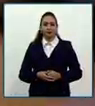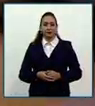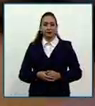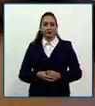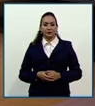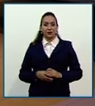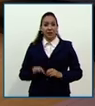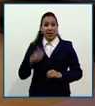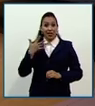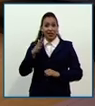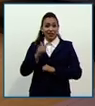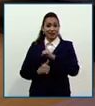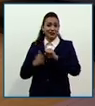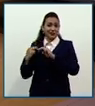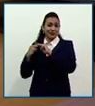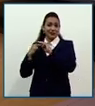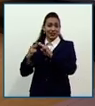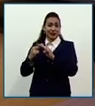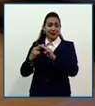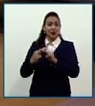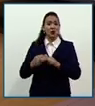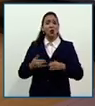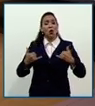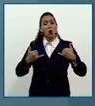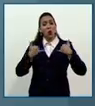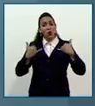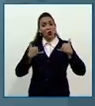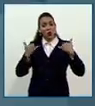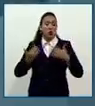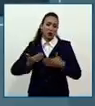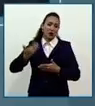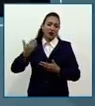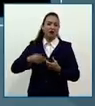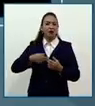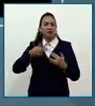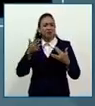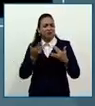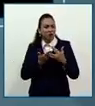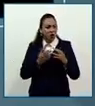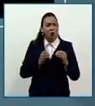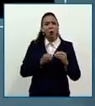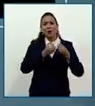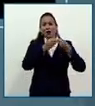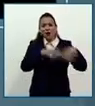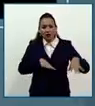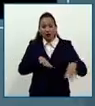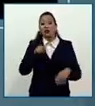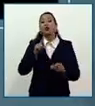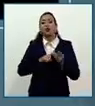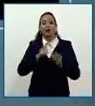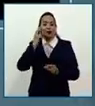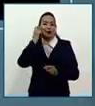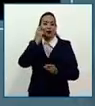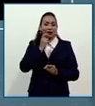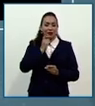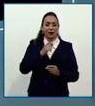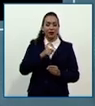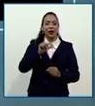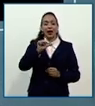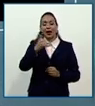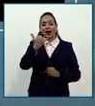A 10 años de la desaparición forzada ya de los 43 estudiantes de la Normal Rural de Ayotzinapa en Iguala Guerrero, el Comité